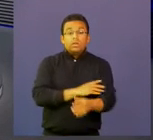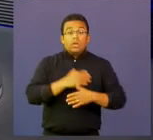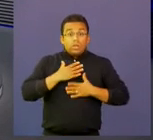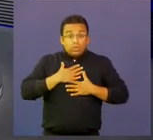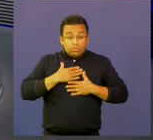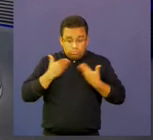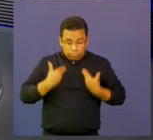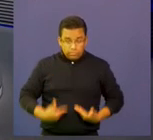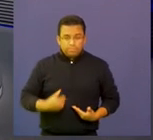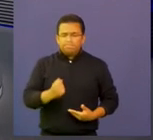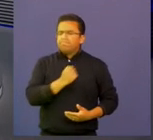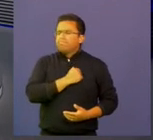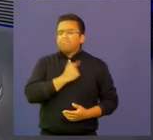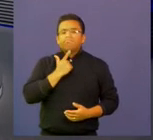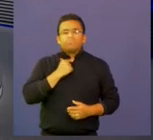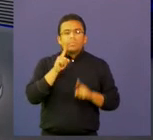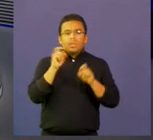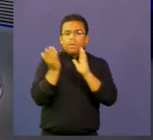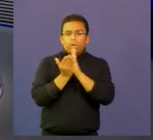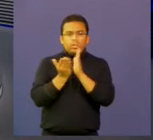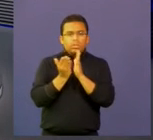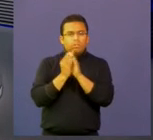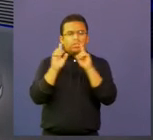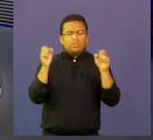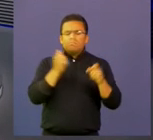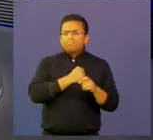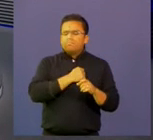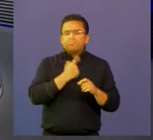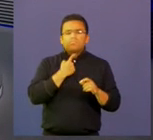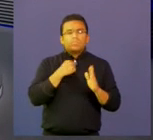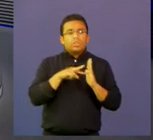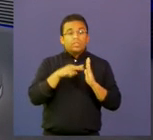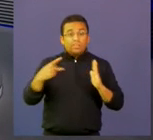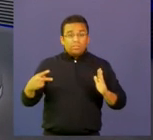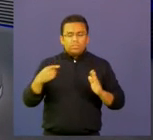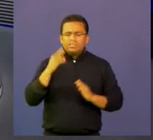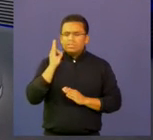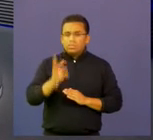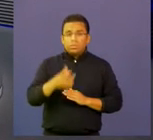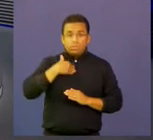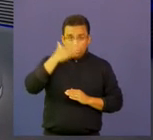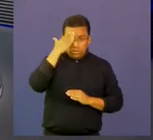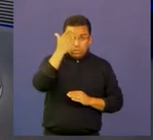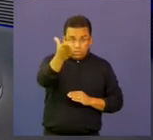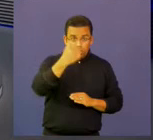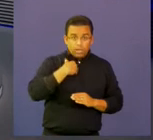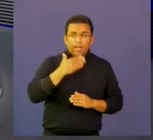Que estoy apasionada del tema educativo, del tema de la tecnología, sé que los docentes de todo el país están